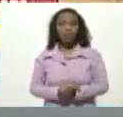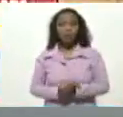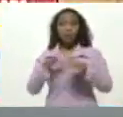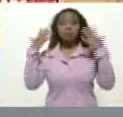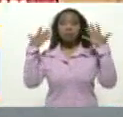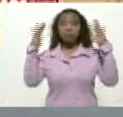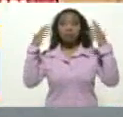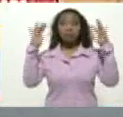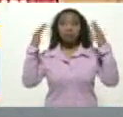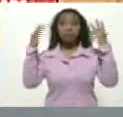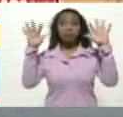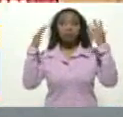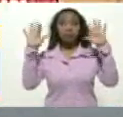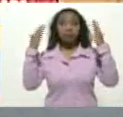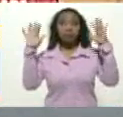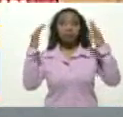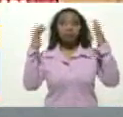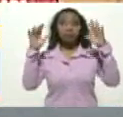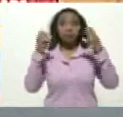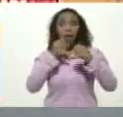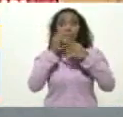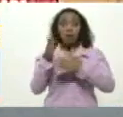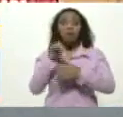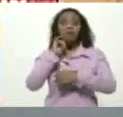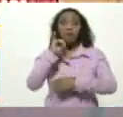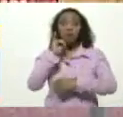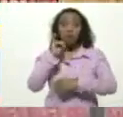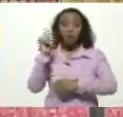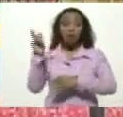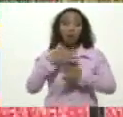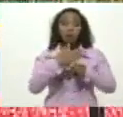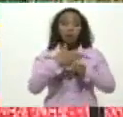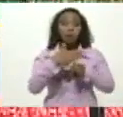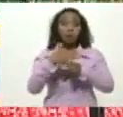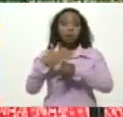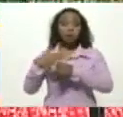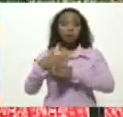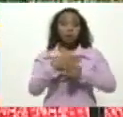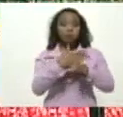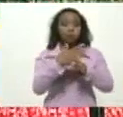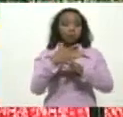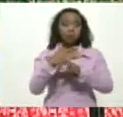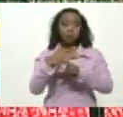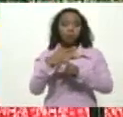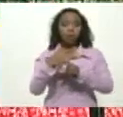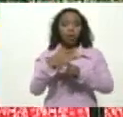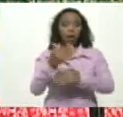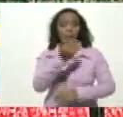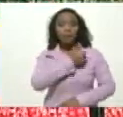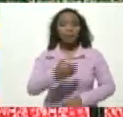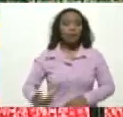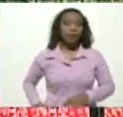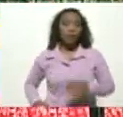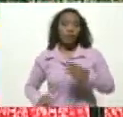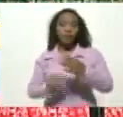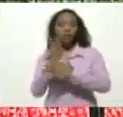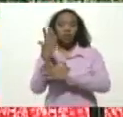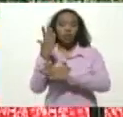aplauso. Muy buena información que comparte la presidenta de la